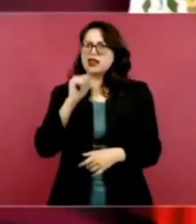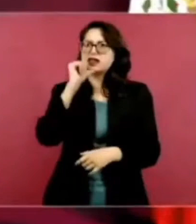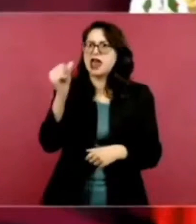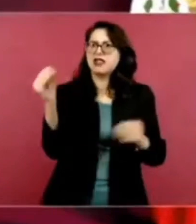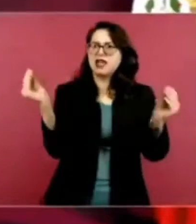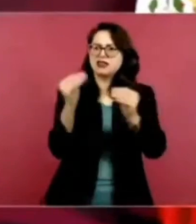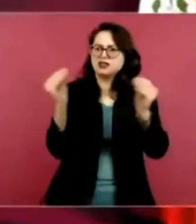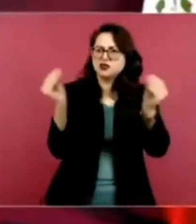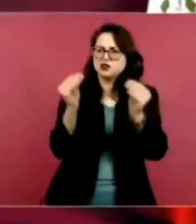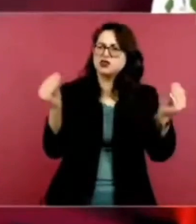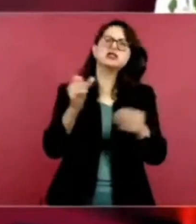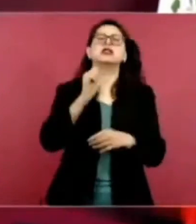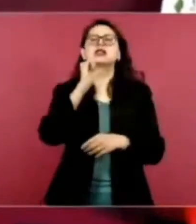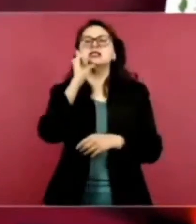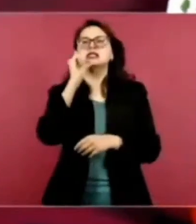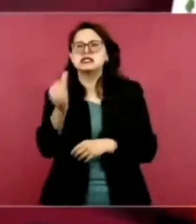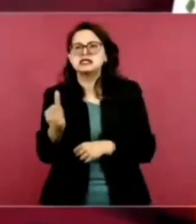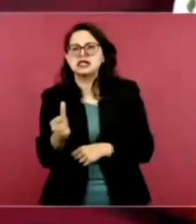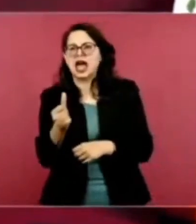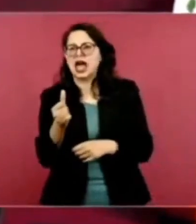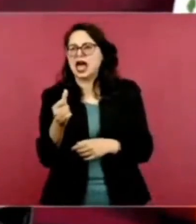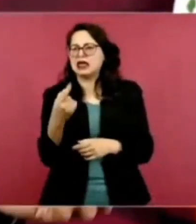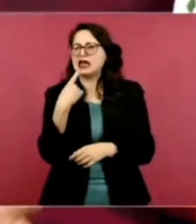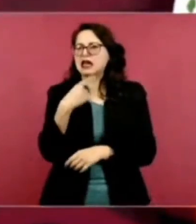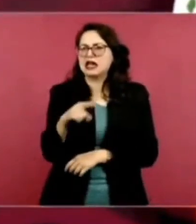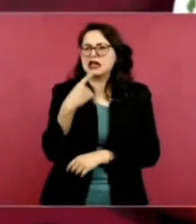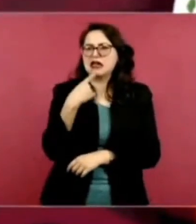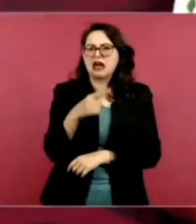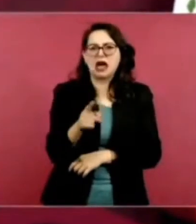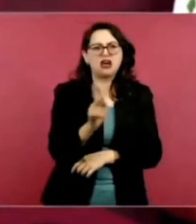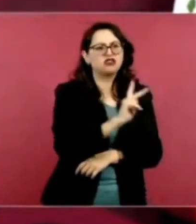A mí me llamó la atención, pues es un fenómeno, ¿cómo lo hizo?